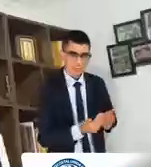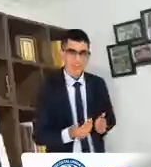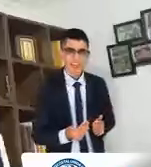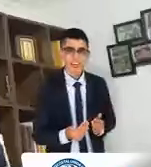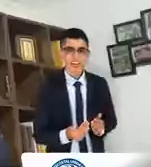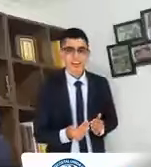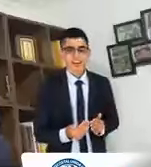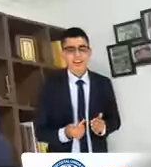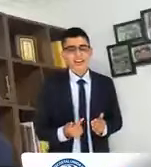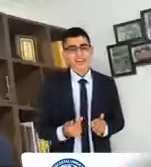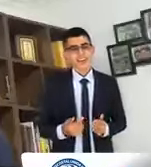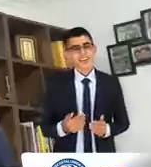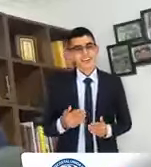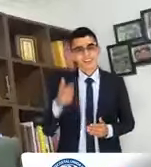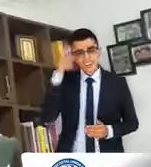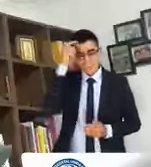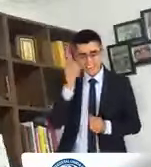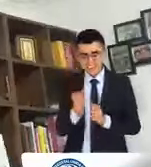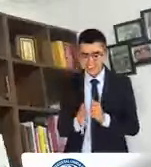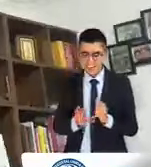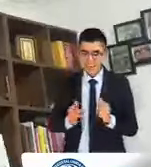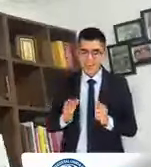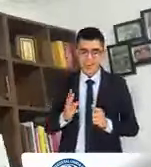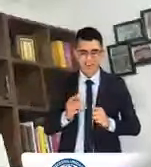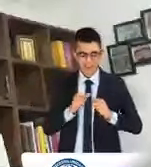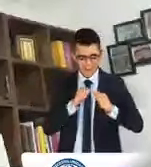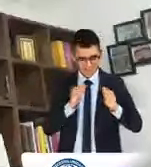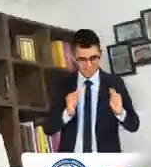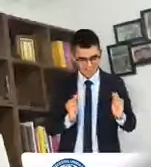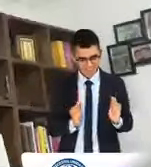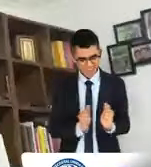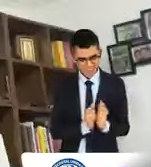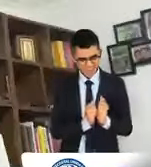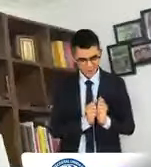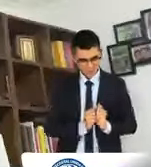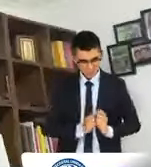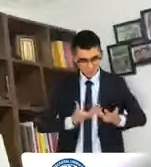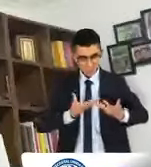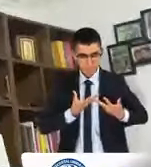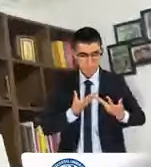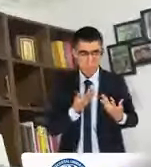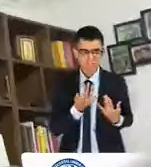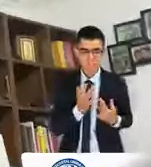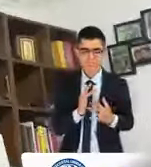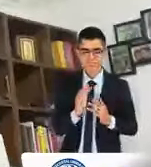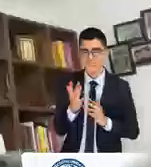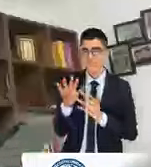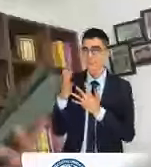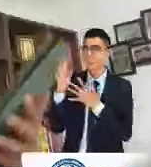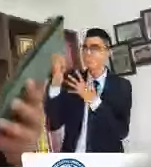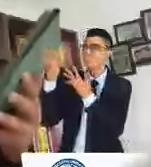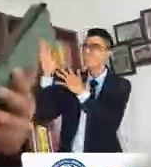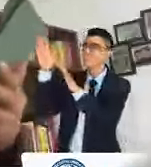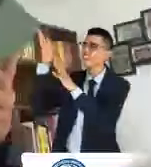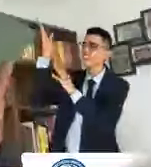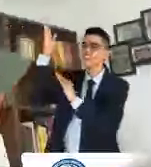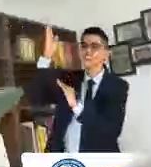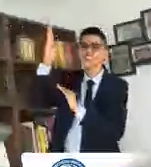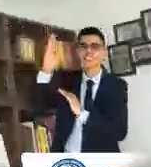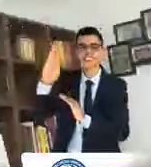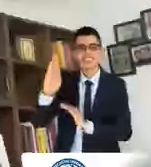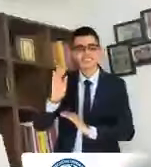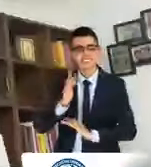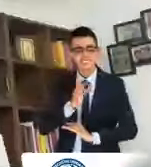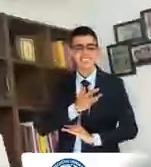eso reventó en su corazón y empezó a alabar a Dios. Y el